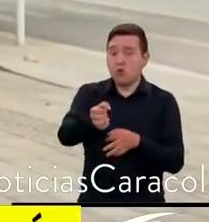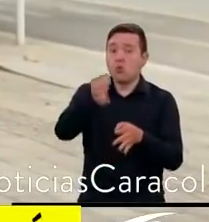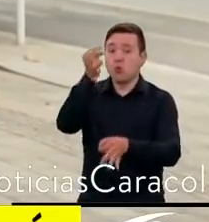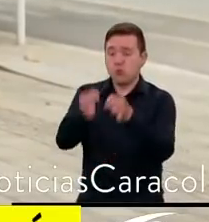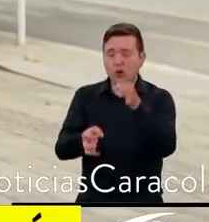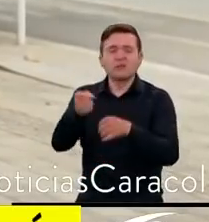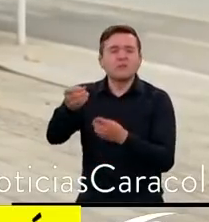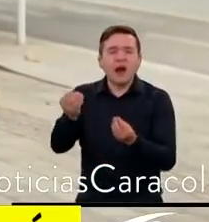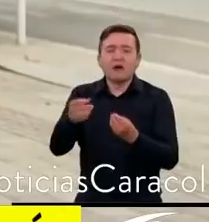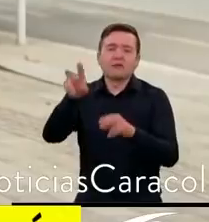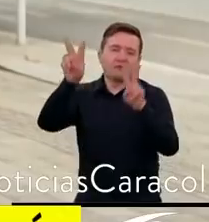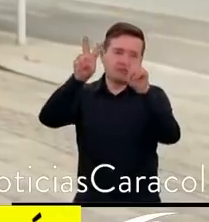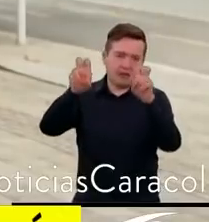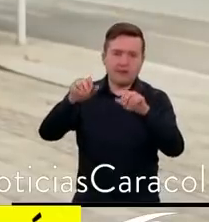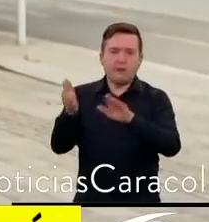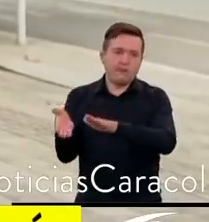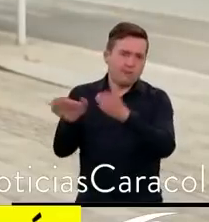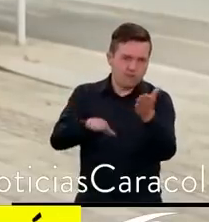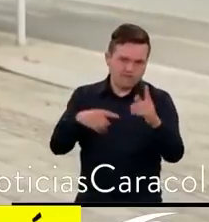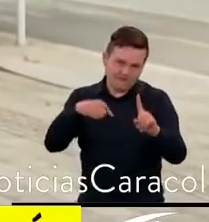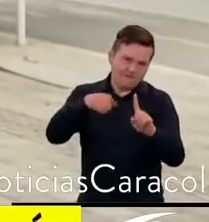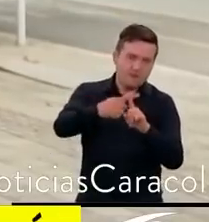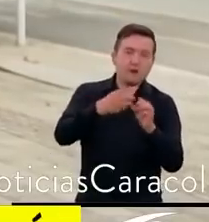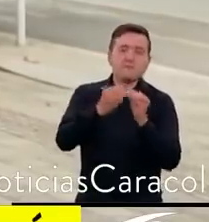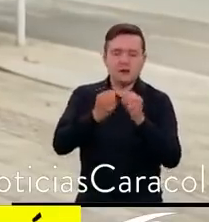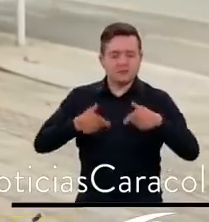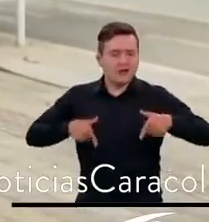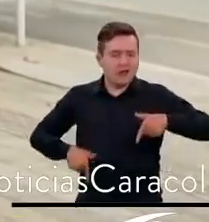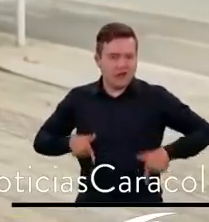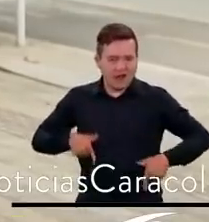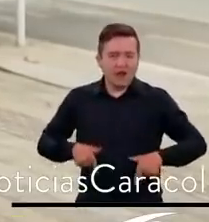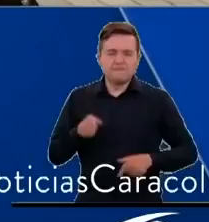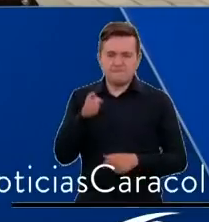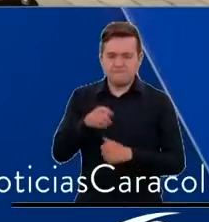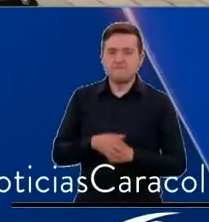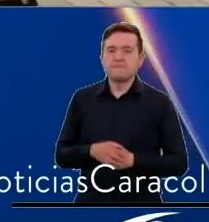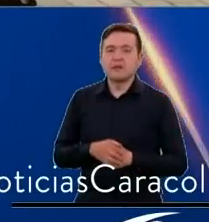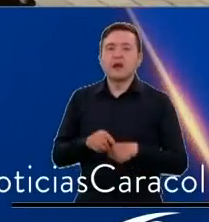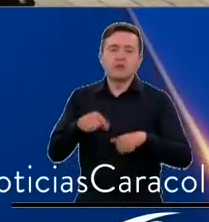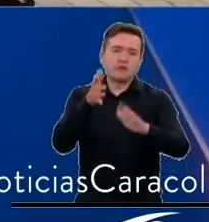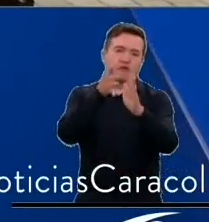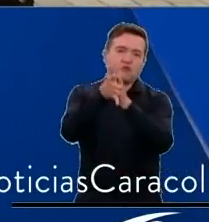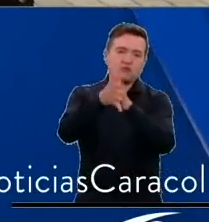homicidio agravado y también porte ilegal de armas. Información que entregamos desde Medellín, Catalina Botero, Noticias Caracol.